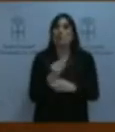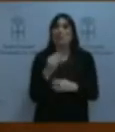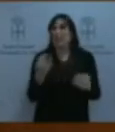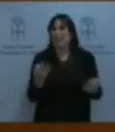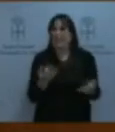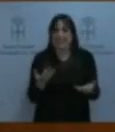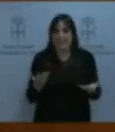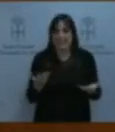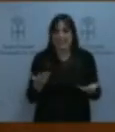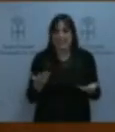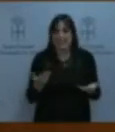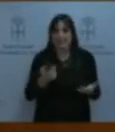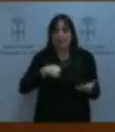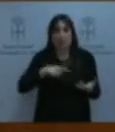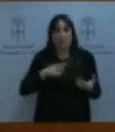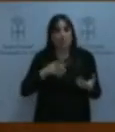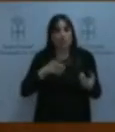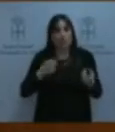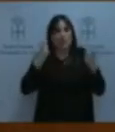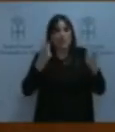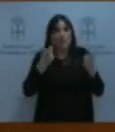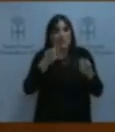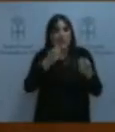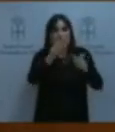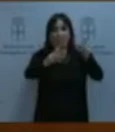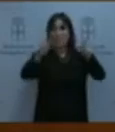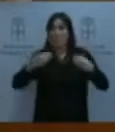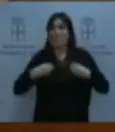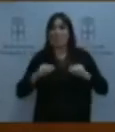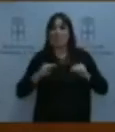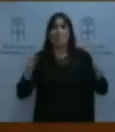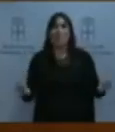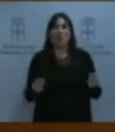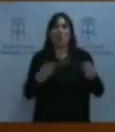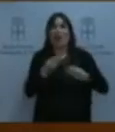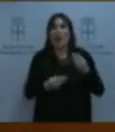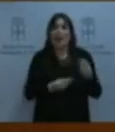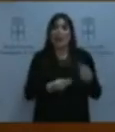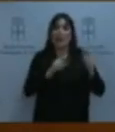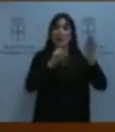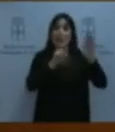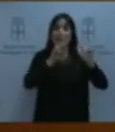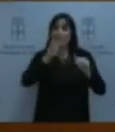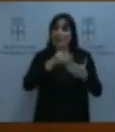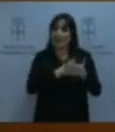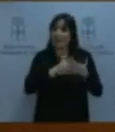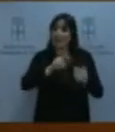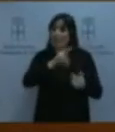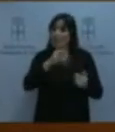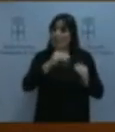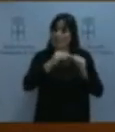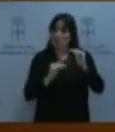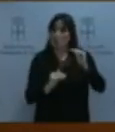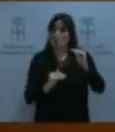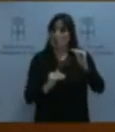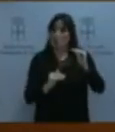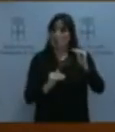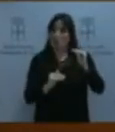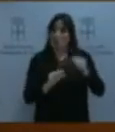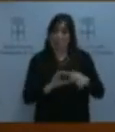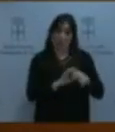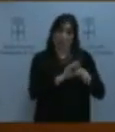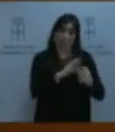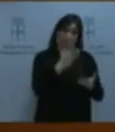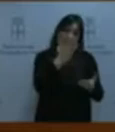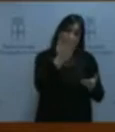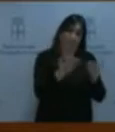vida de la gente? Hay un desfase de 63 millones de euros con respecto al presupuesto que ustedes presentaron en inversión productiva sobre